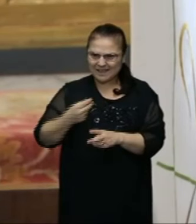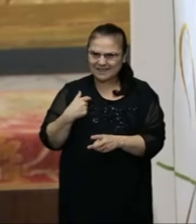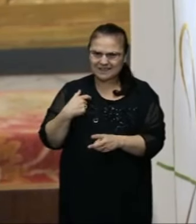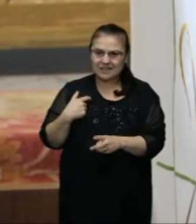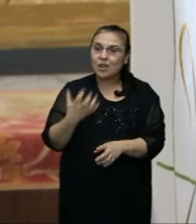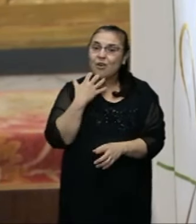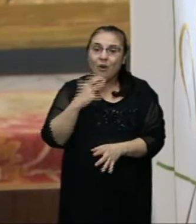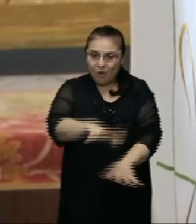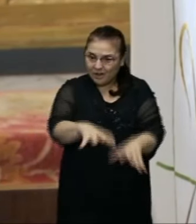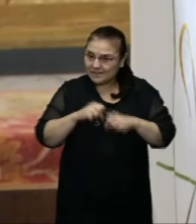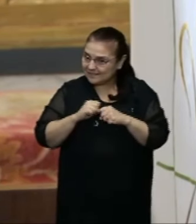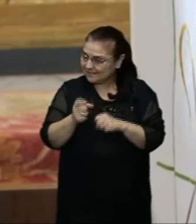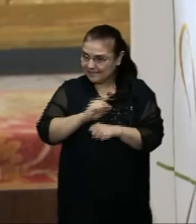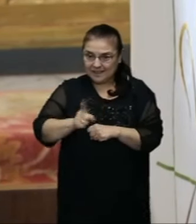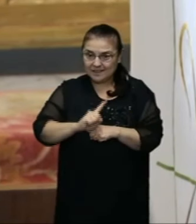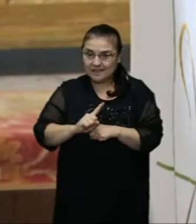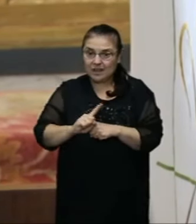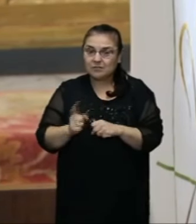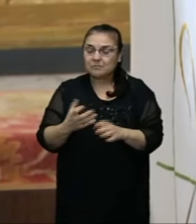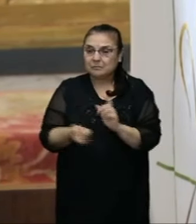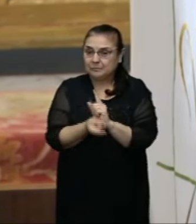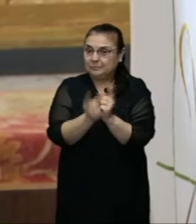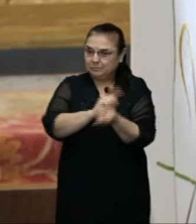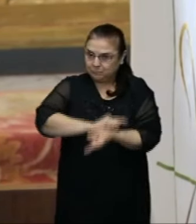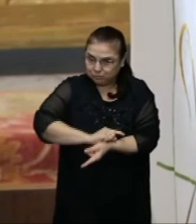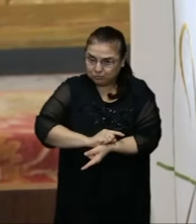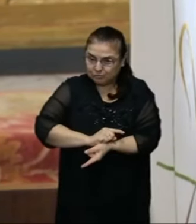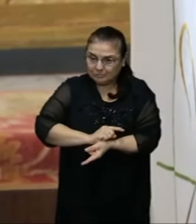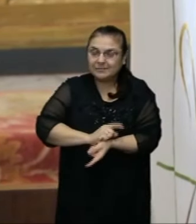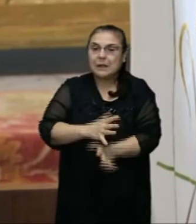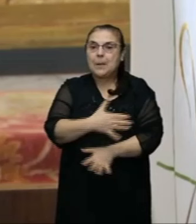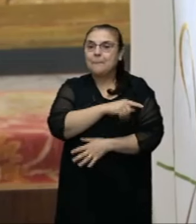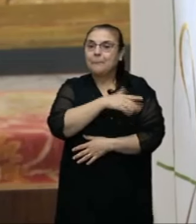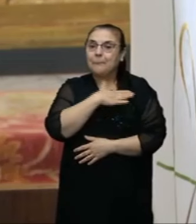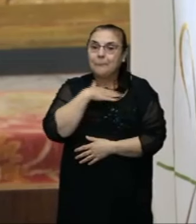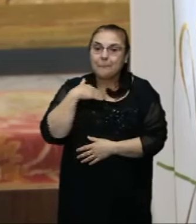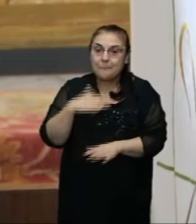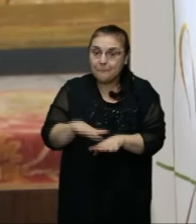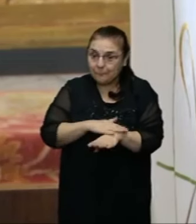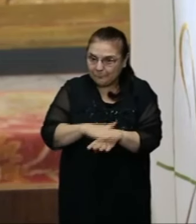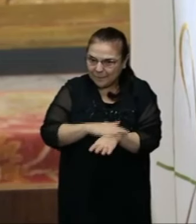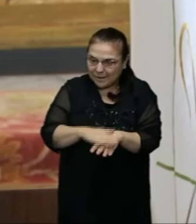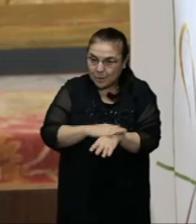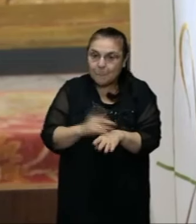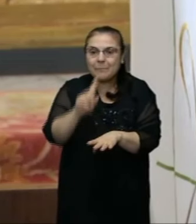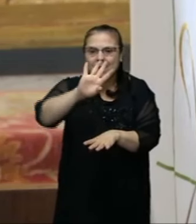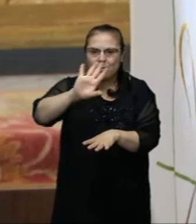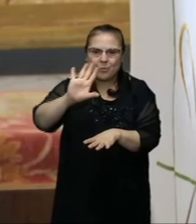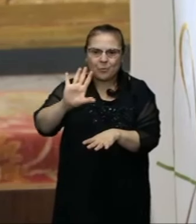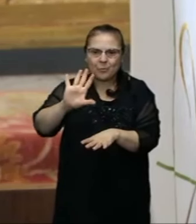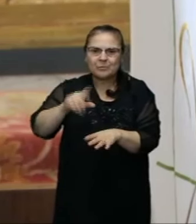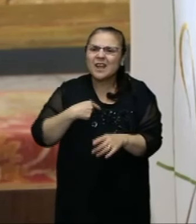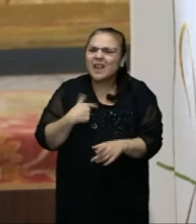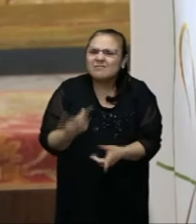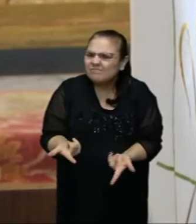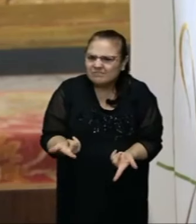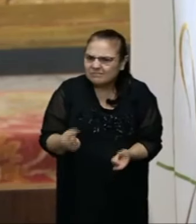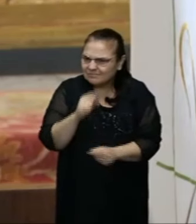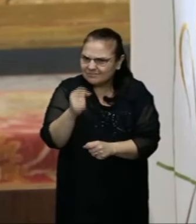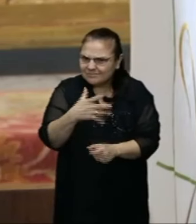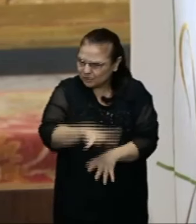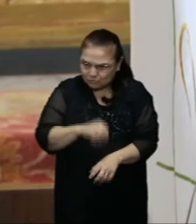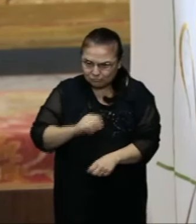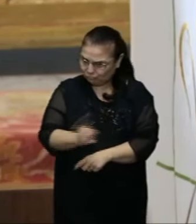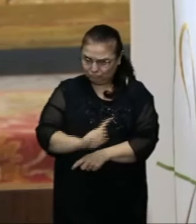no sea que se conviertan y sean perdonados. Y añadió: no entendéis esta parábola, pues